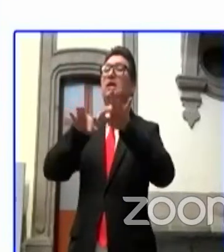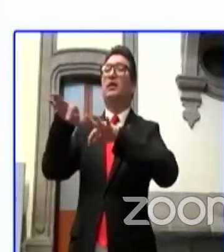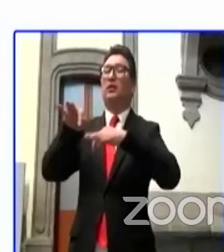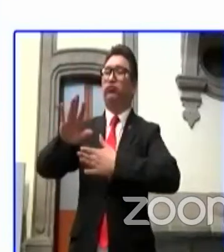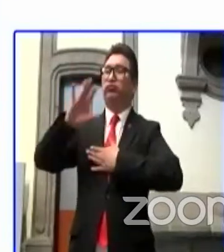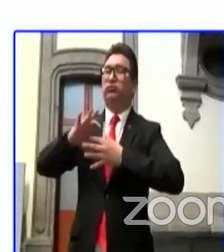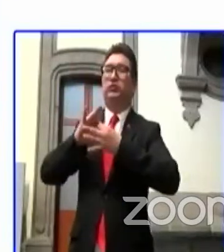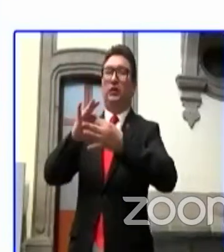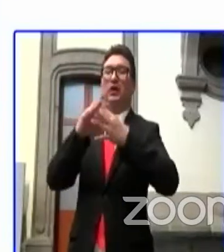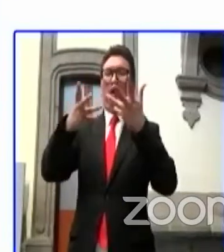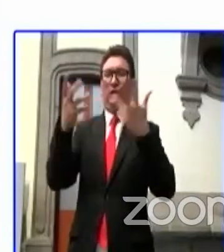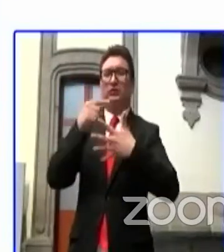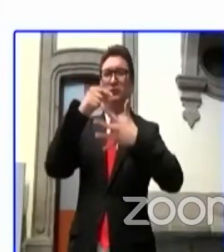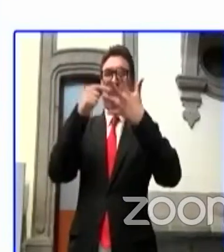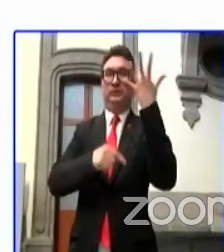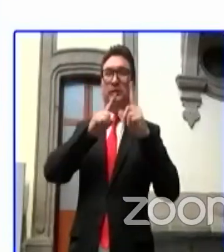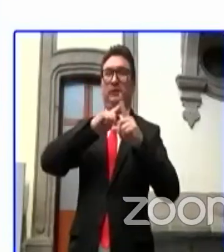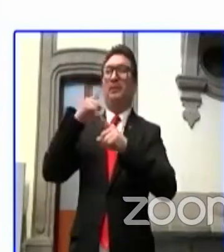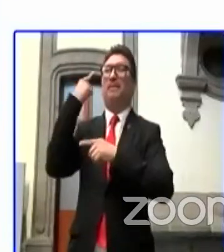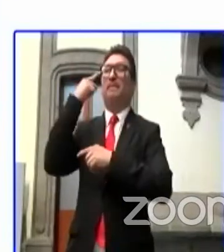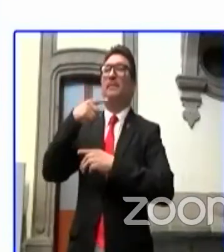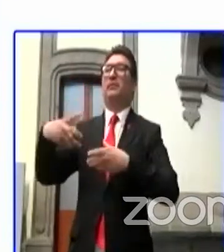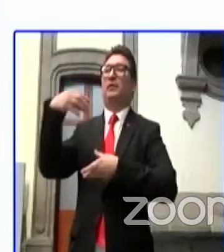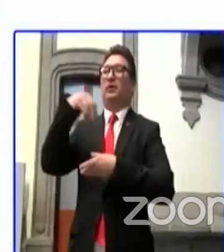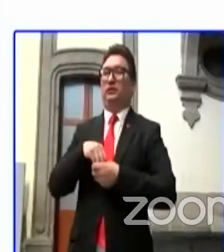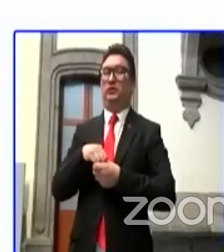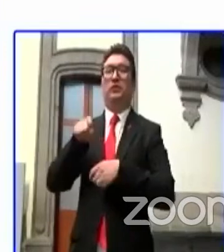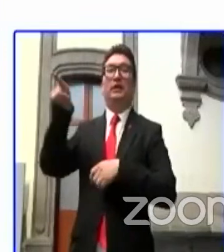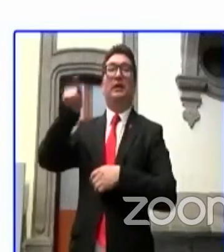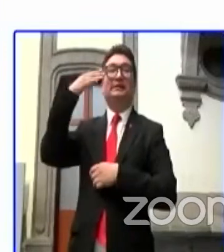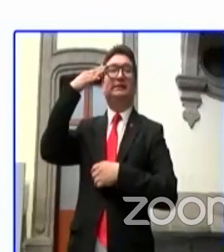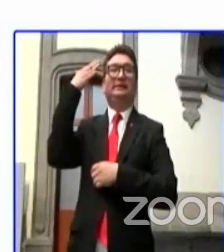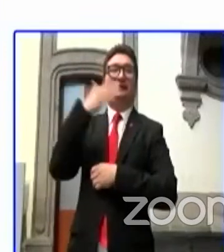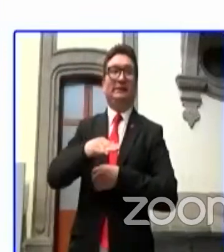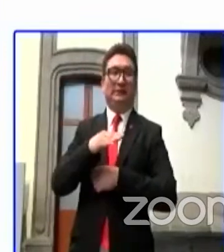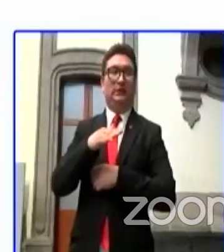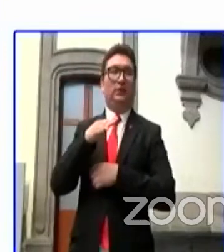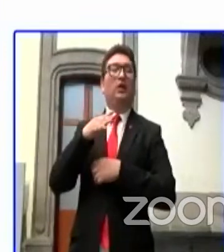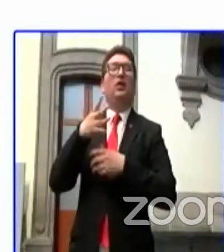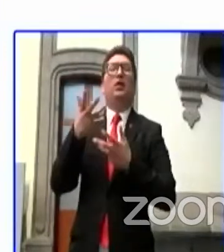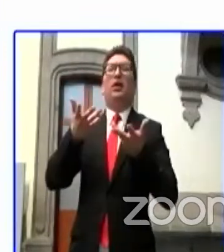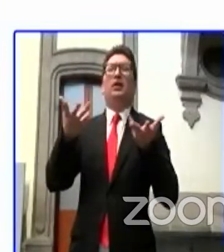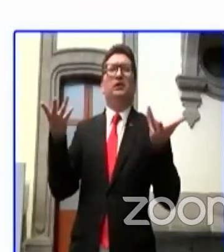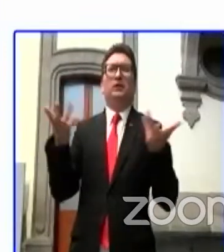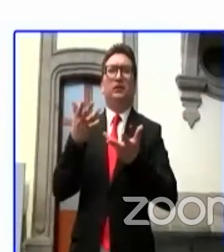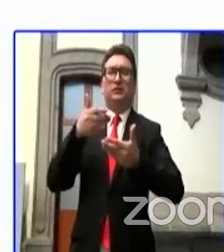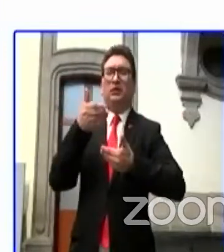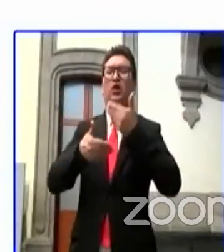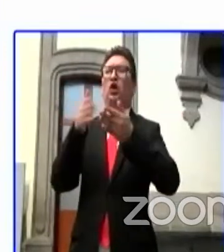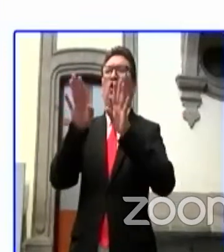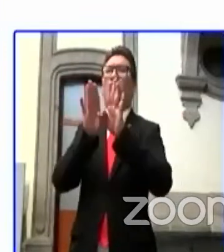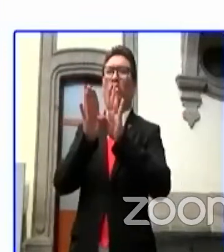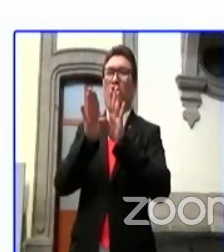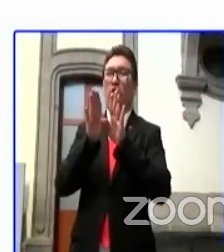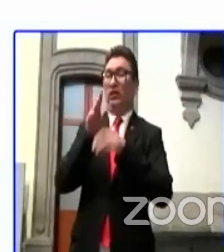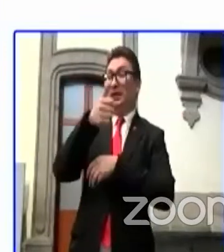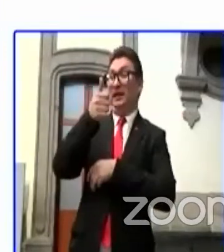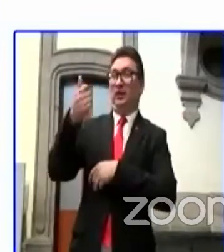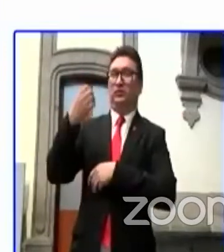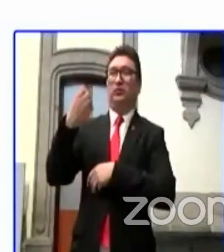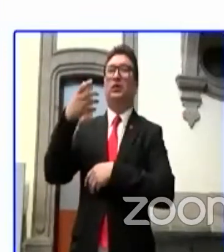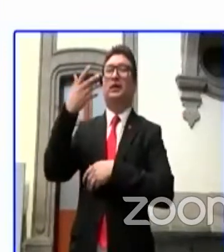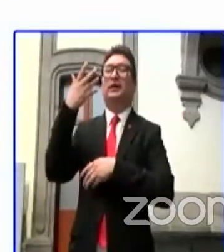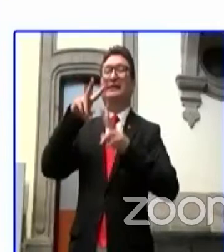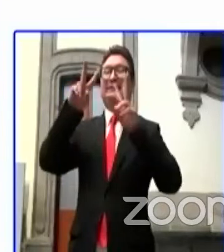desde diferentes rubros de inclusión, porque sabe que la única directriz es abatir las diferentes formas de